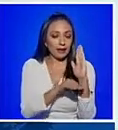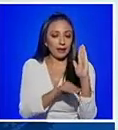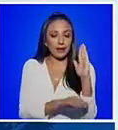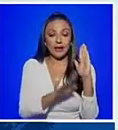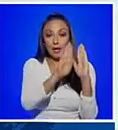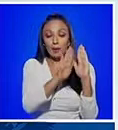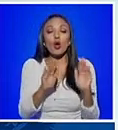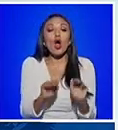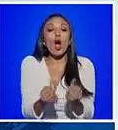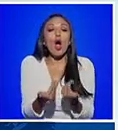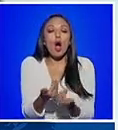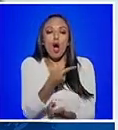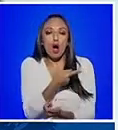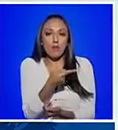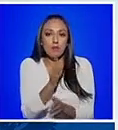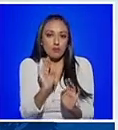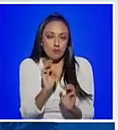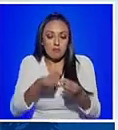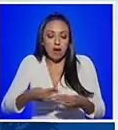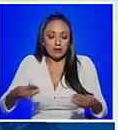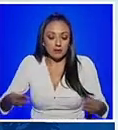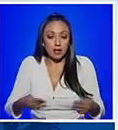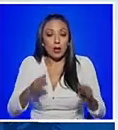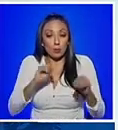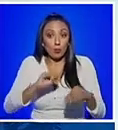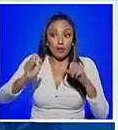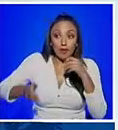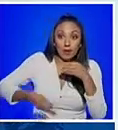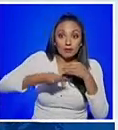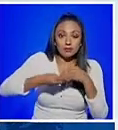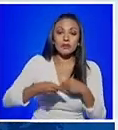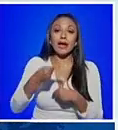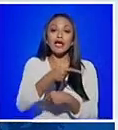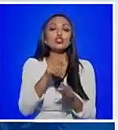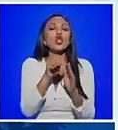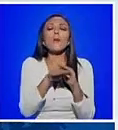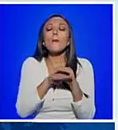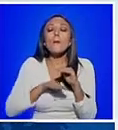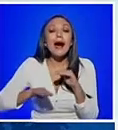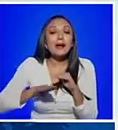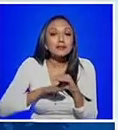las instituciones educativas pueden agregar, pero esto es lo mínimo, ¿no? Es decir, lo mínimo